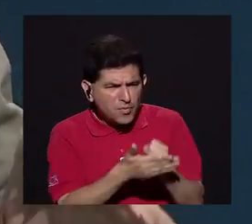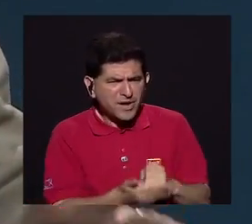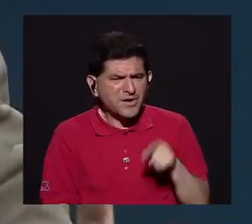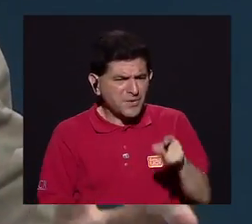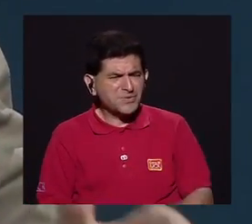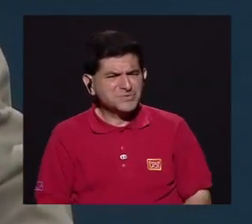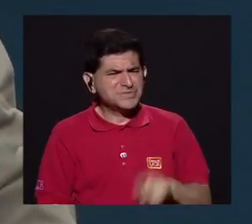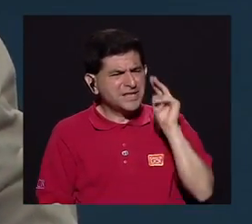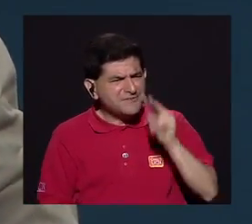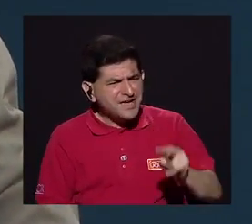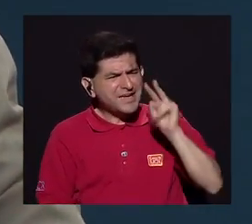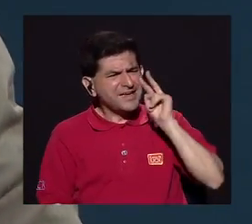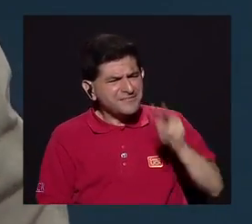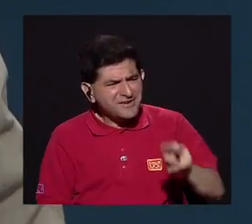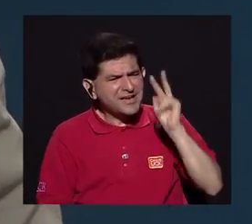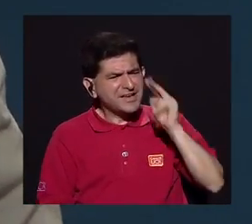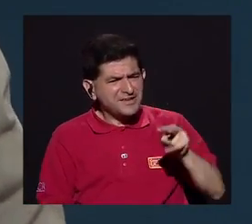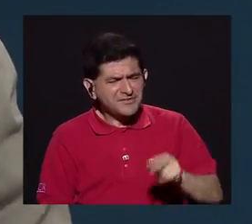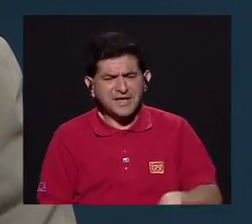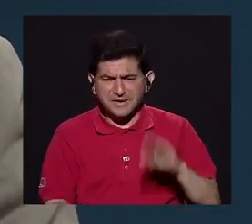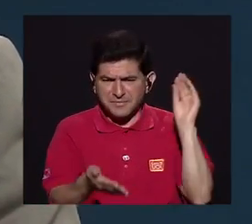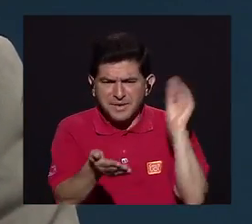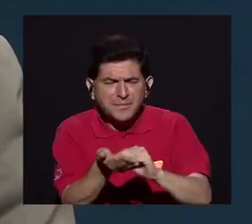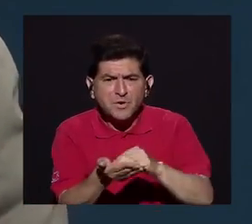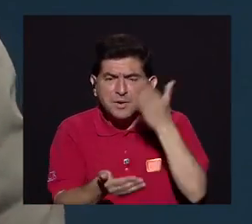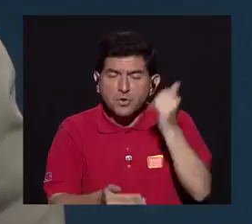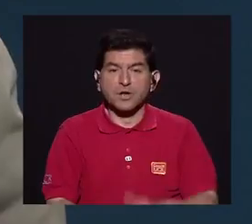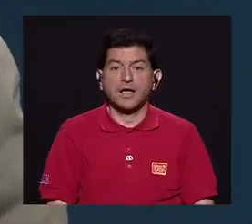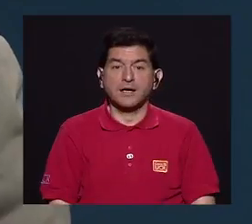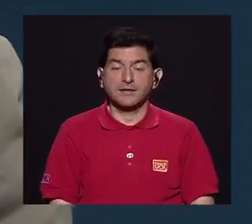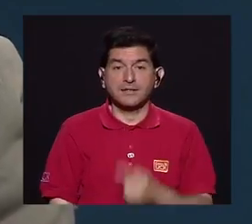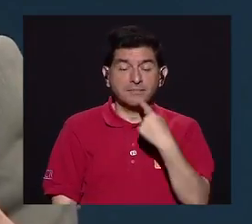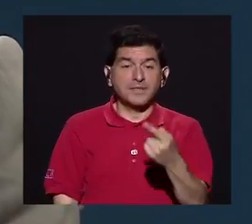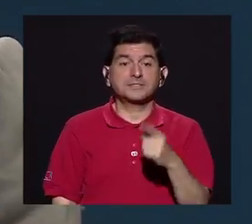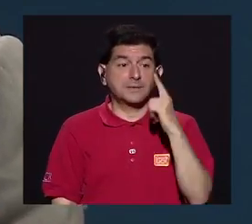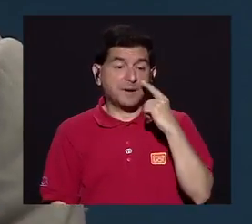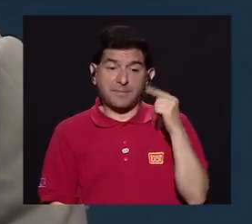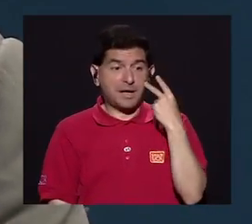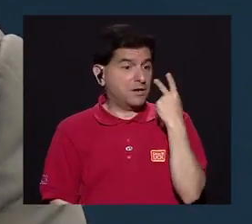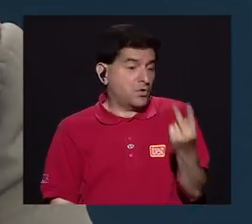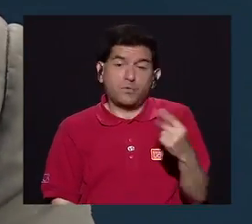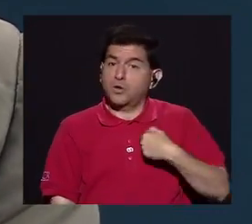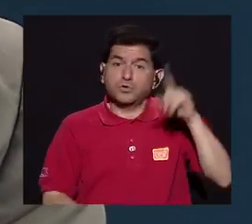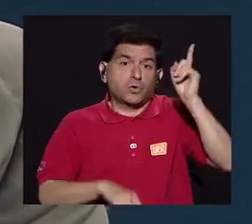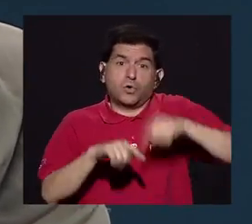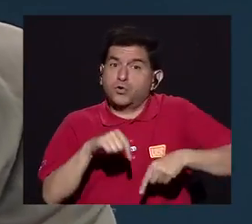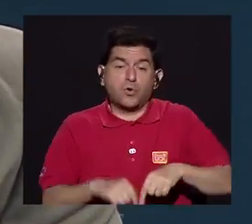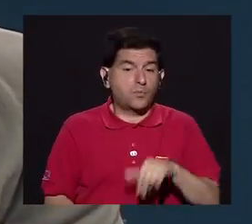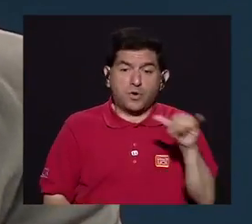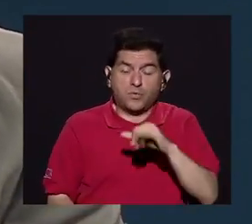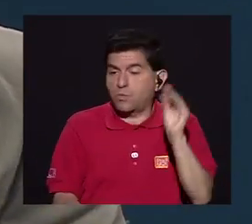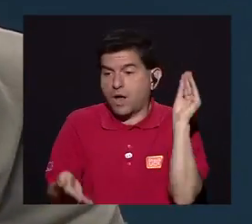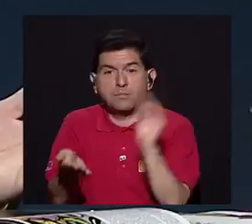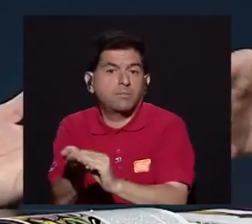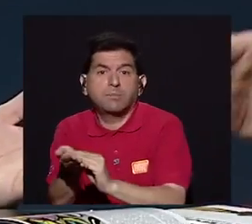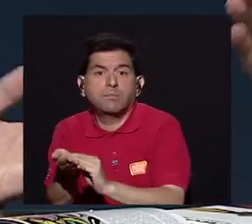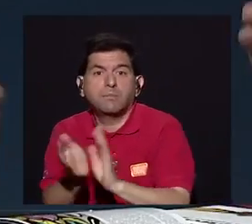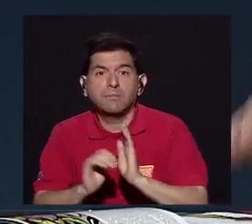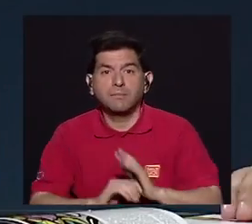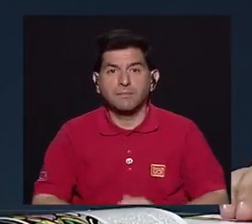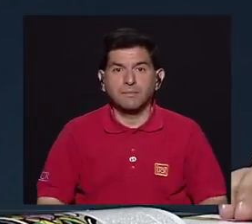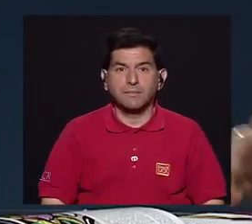¿por qué te quedas tanto viendo ese dibujo para poder trasladarlo allí? Me dice, papá, es que si no observo, no le llego acá al papel, ¿no?